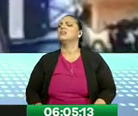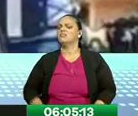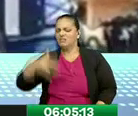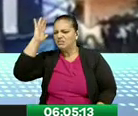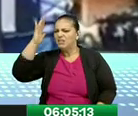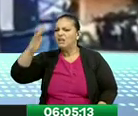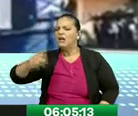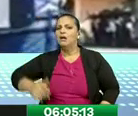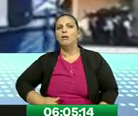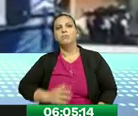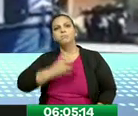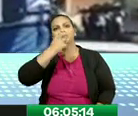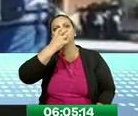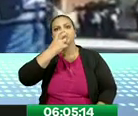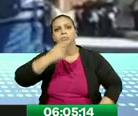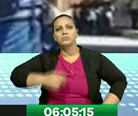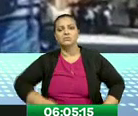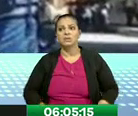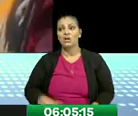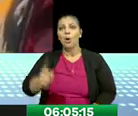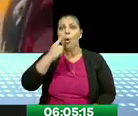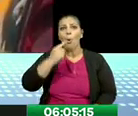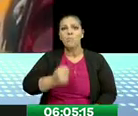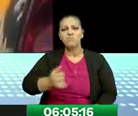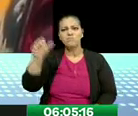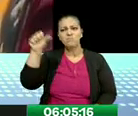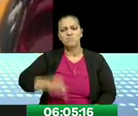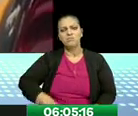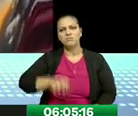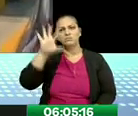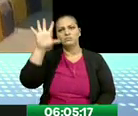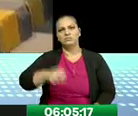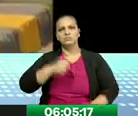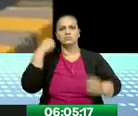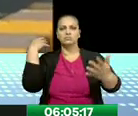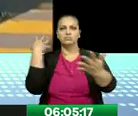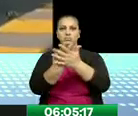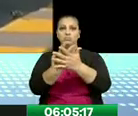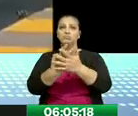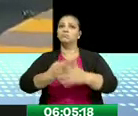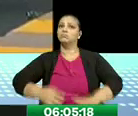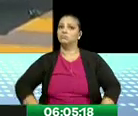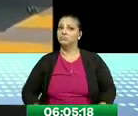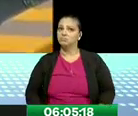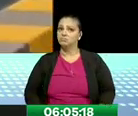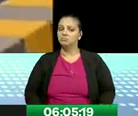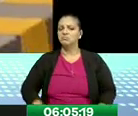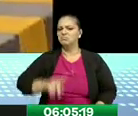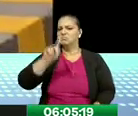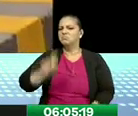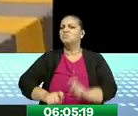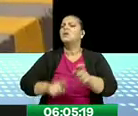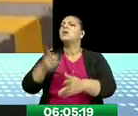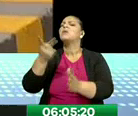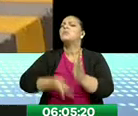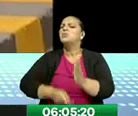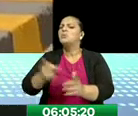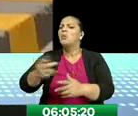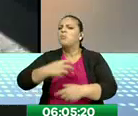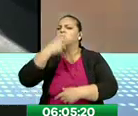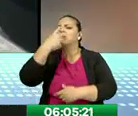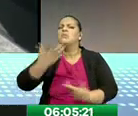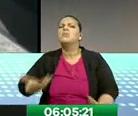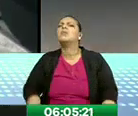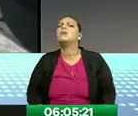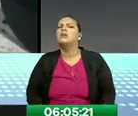lo detengan para que él responda como varón, como caballero también responda a ver qué pasó. Y haga, pase lo que haya pasado,